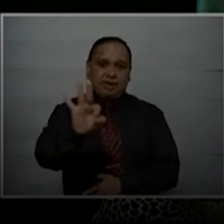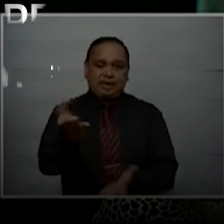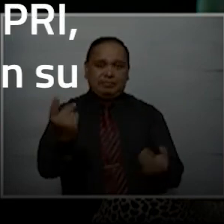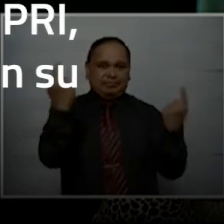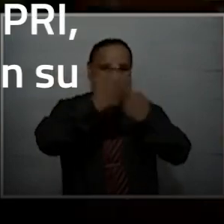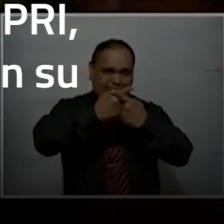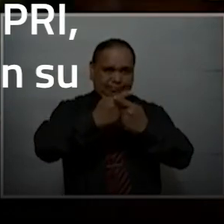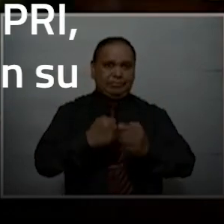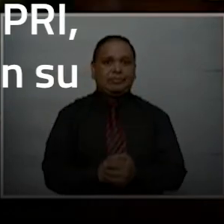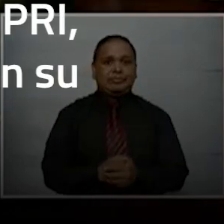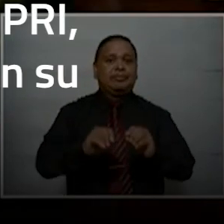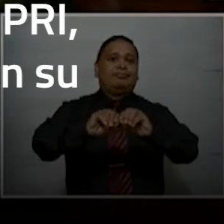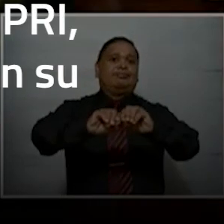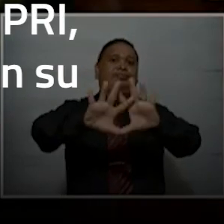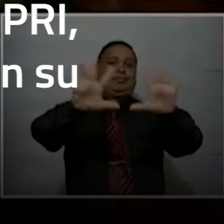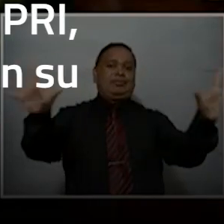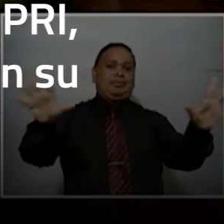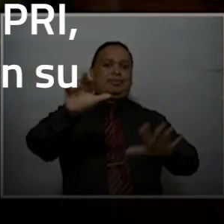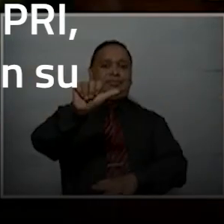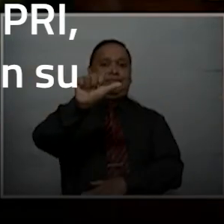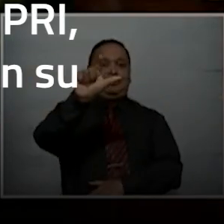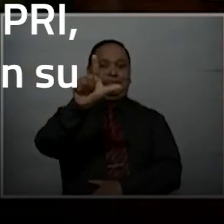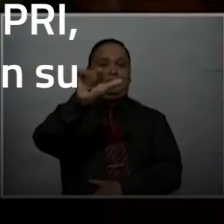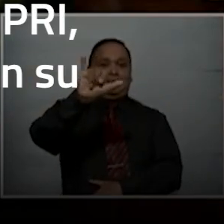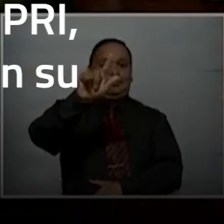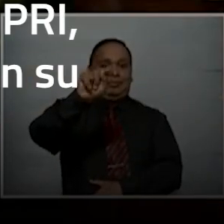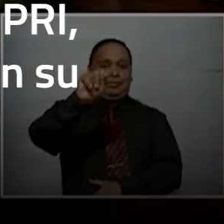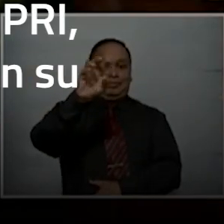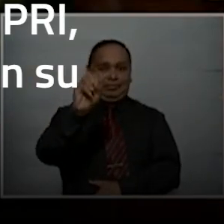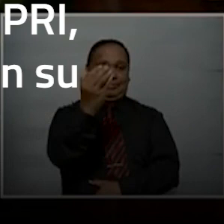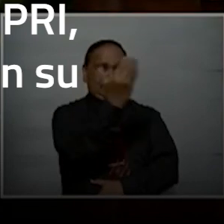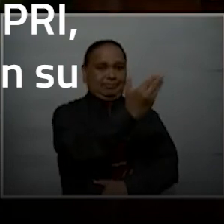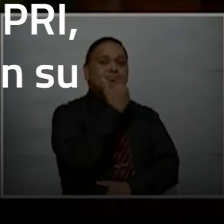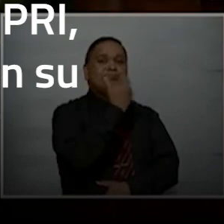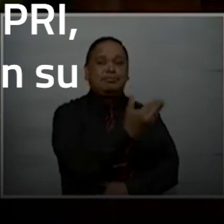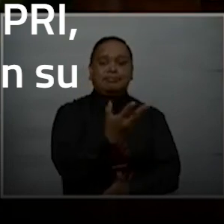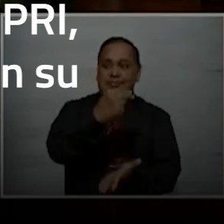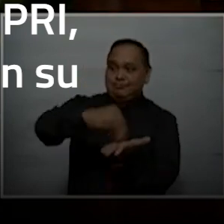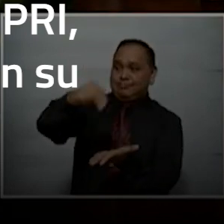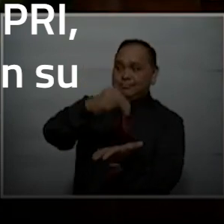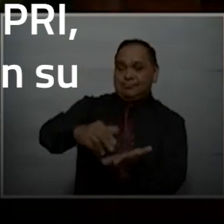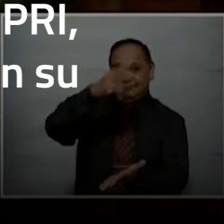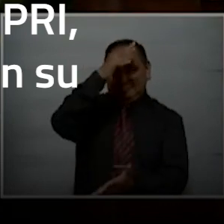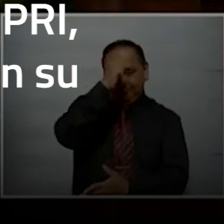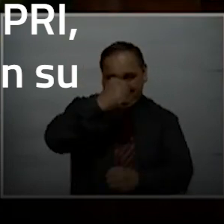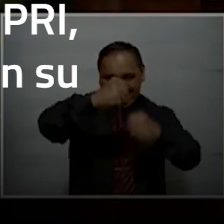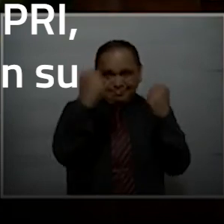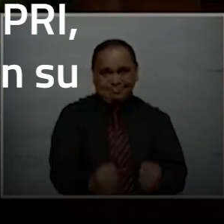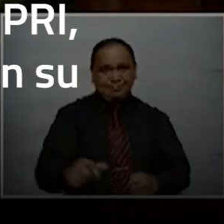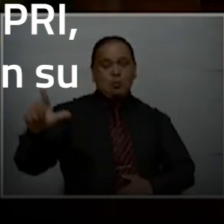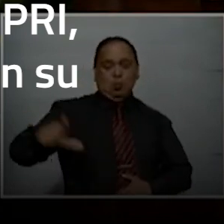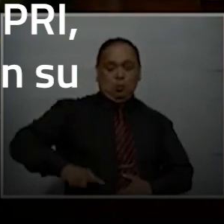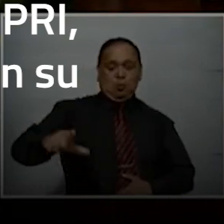Es claro que Alejandro Moreno, y aquí se los podemos asegurar, firmar y que me diga lo contrario, era el